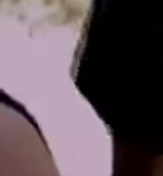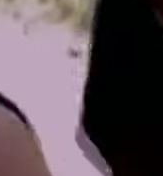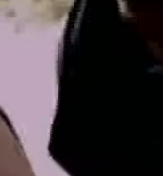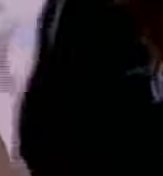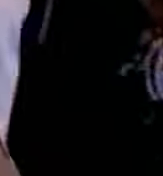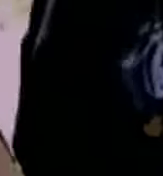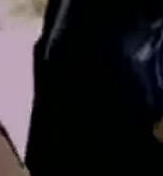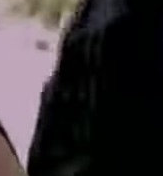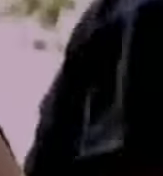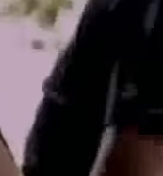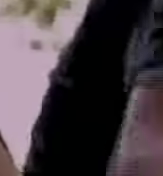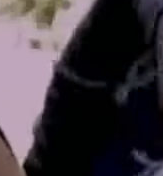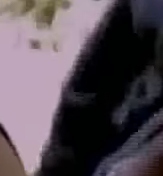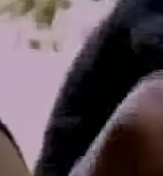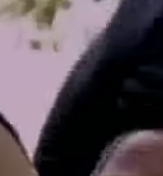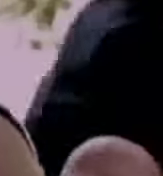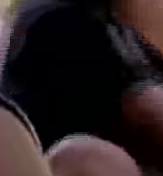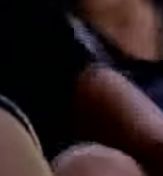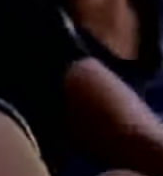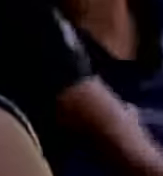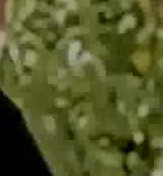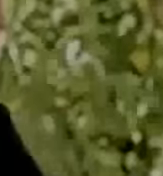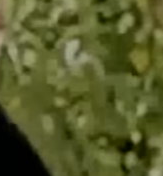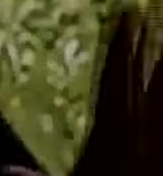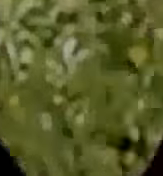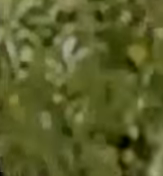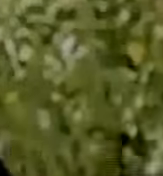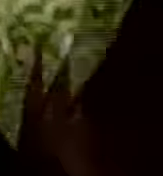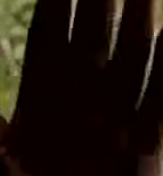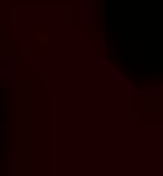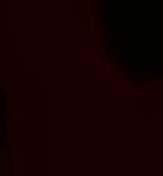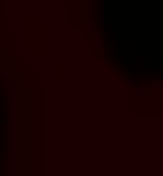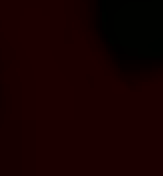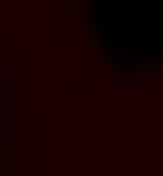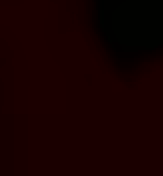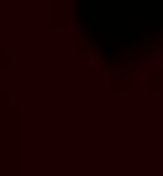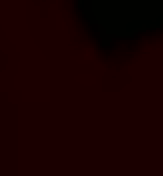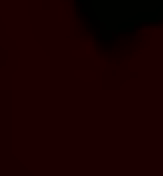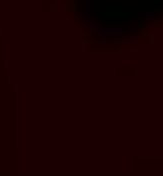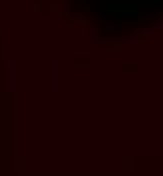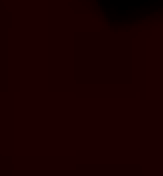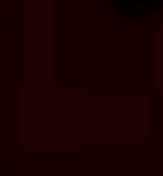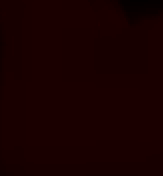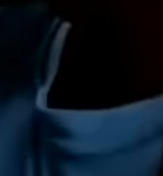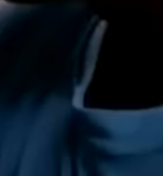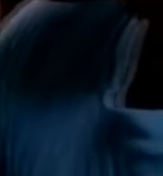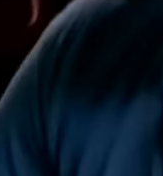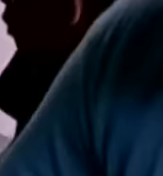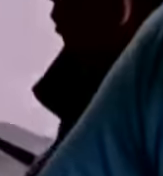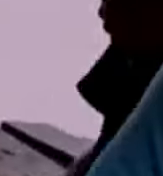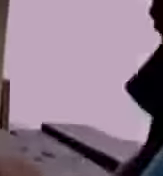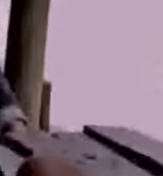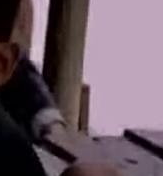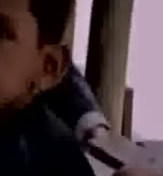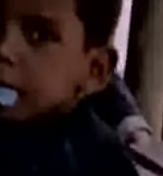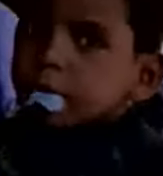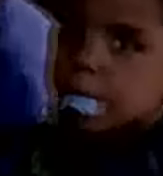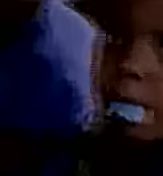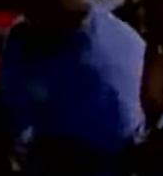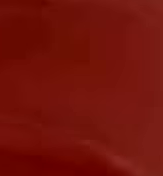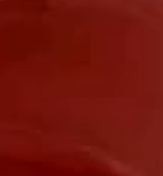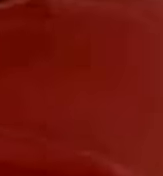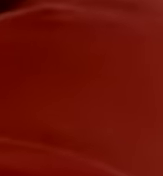con los 17 consejos comunales conjuntamente. Todo fue de reunión en reunión hasta que llegó